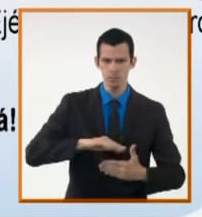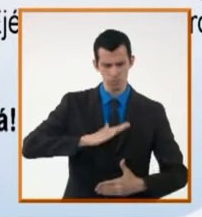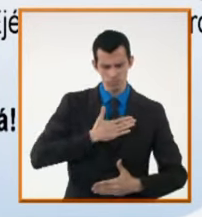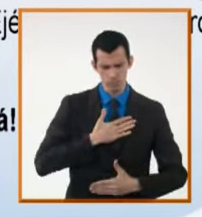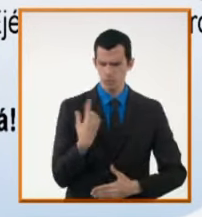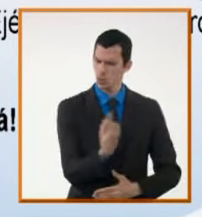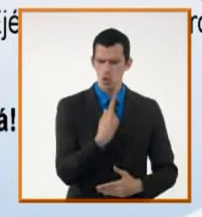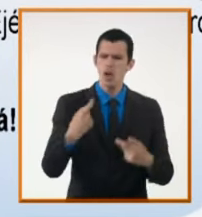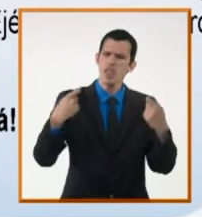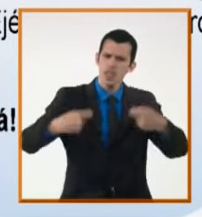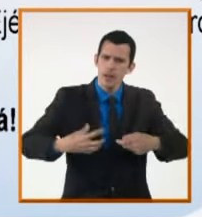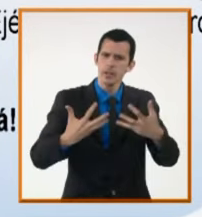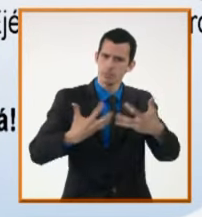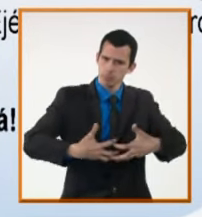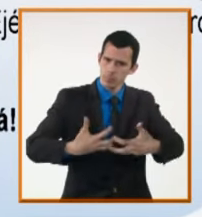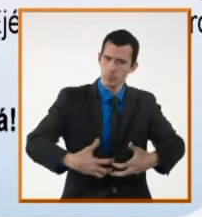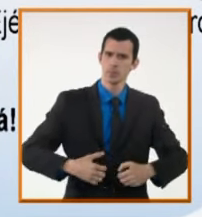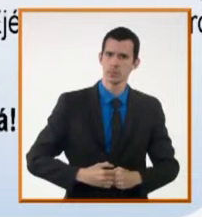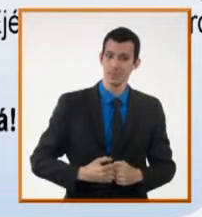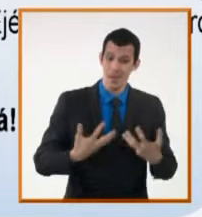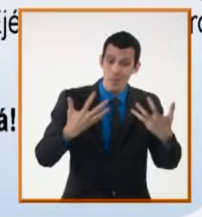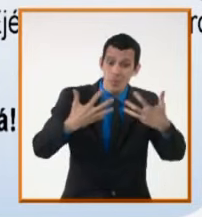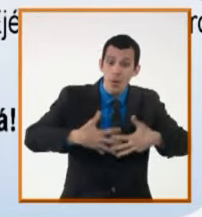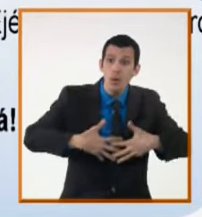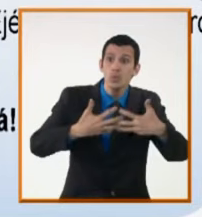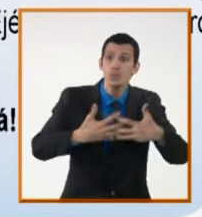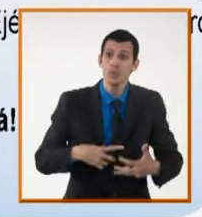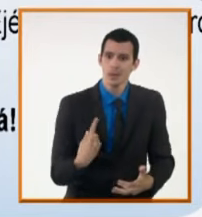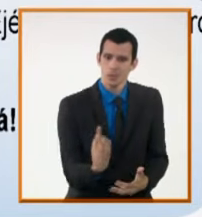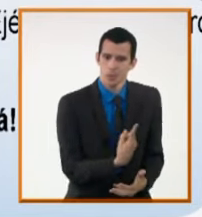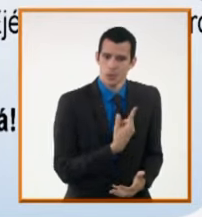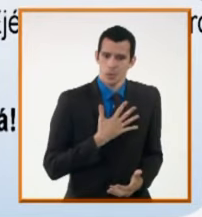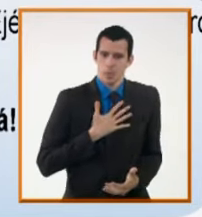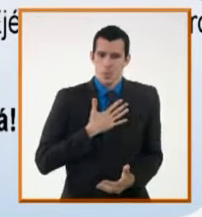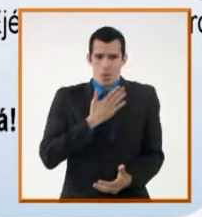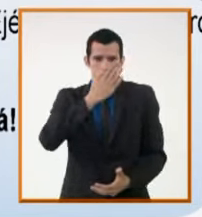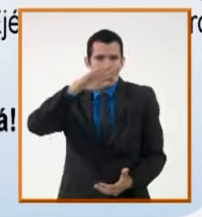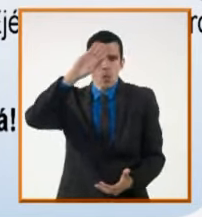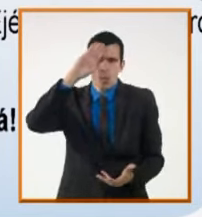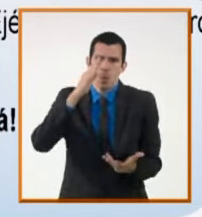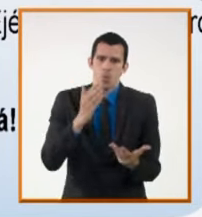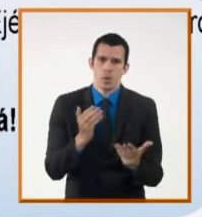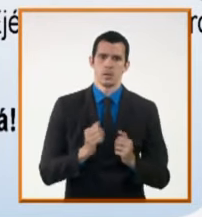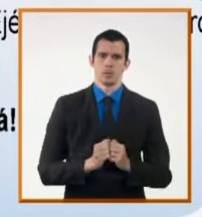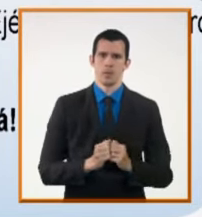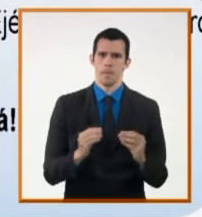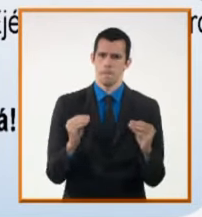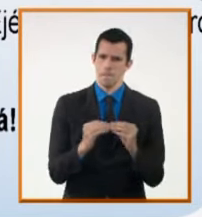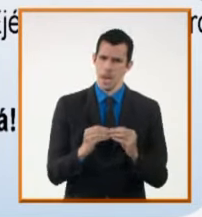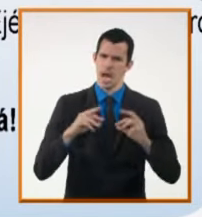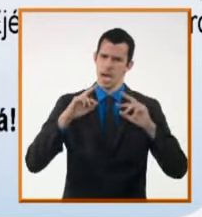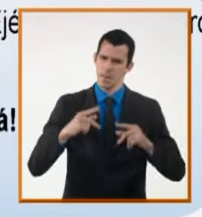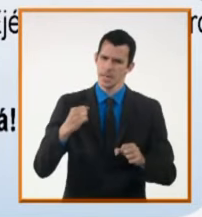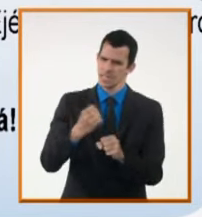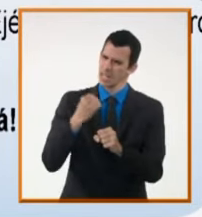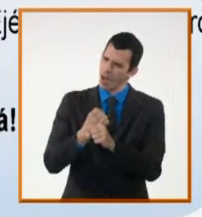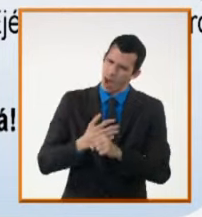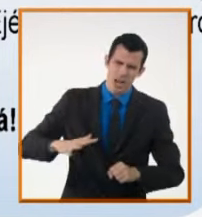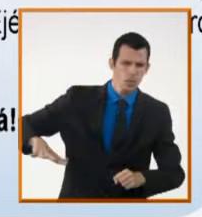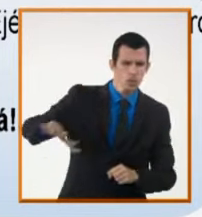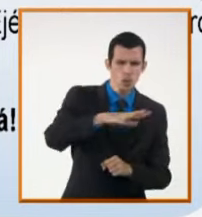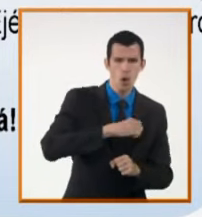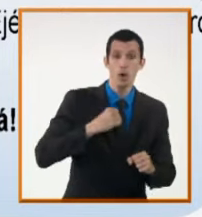hay que incrementar la exigencia en cuanto a la necesidad de trabajar, trabajar más y